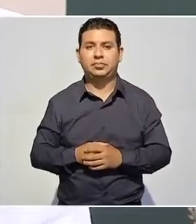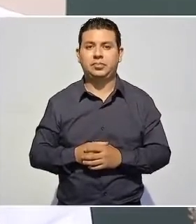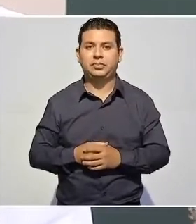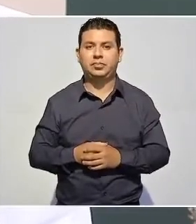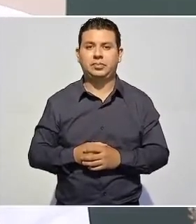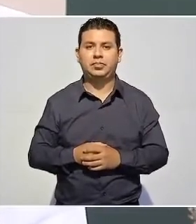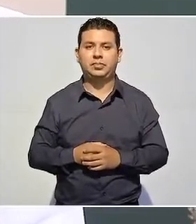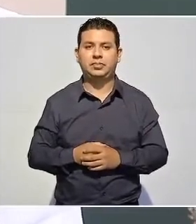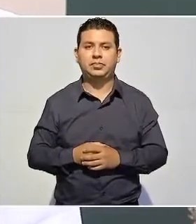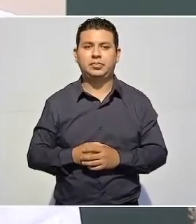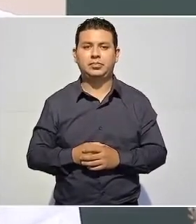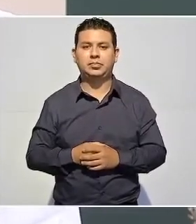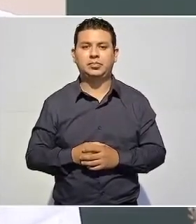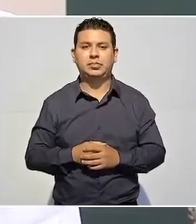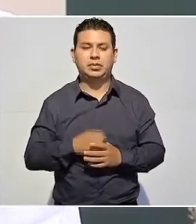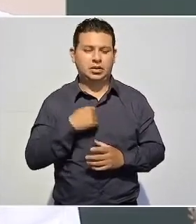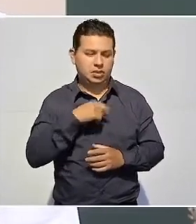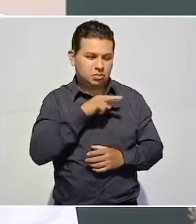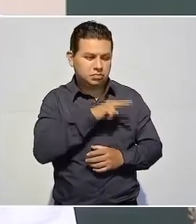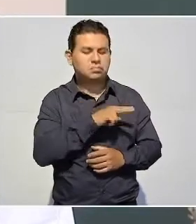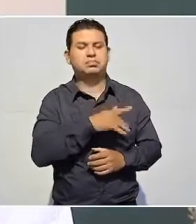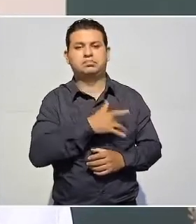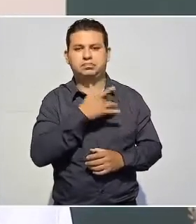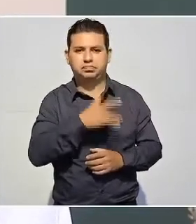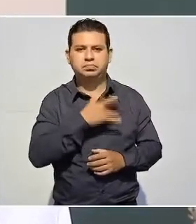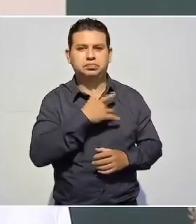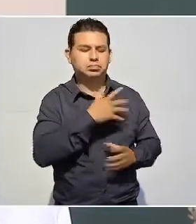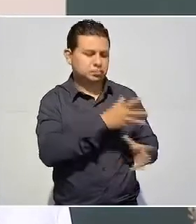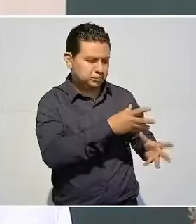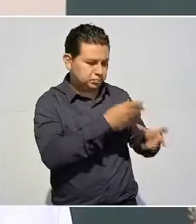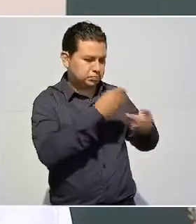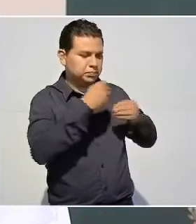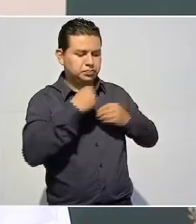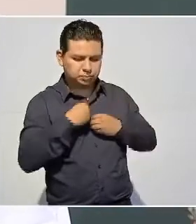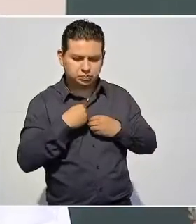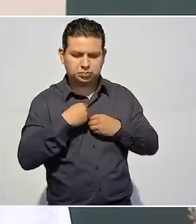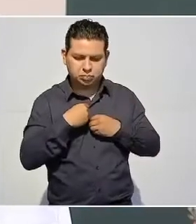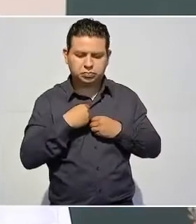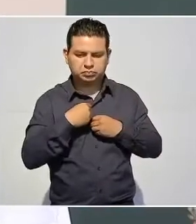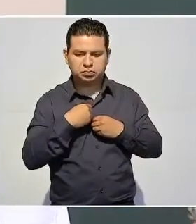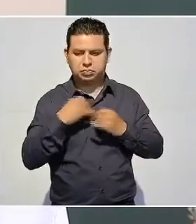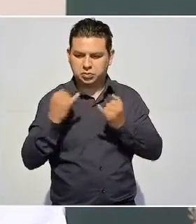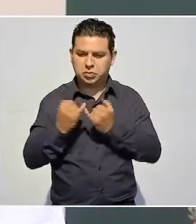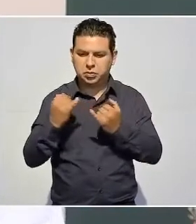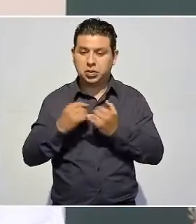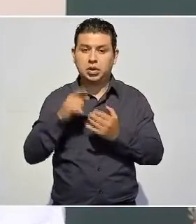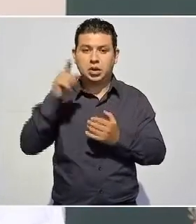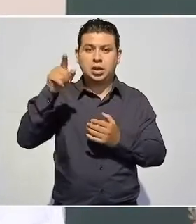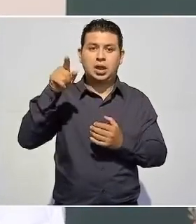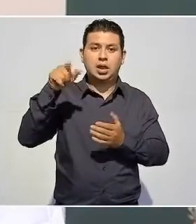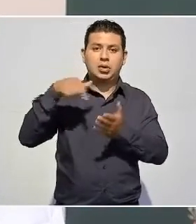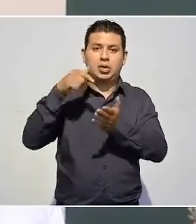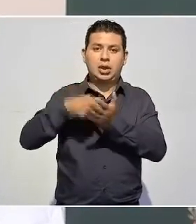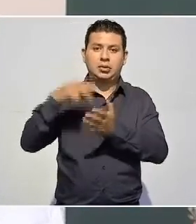les platiqué. Él no llegó al cuartel de los liberales de Ayutla